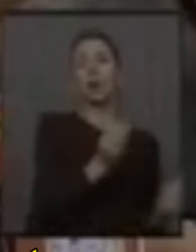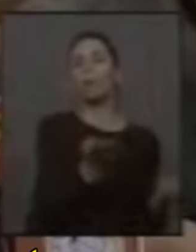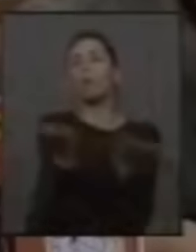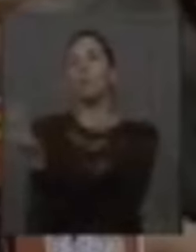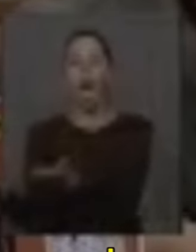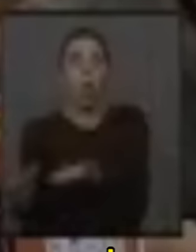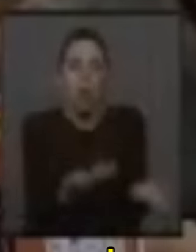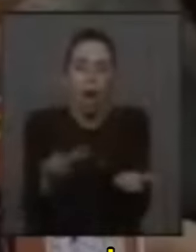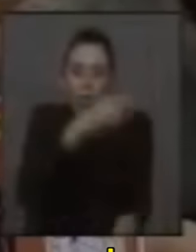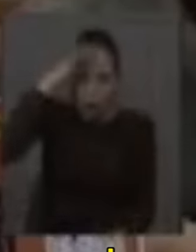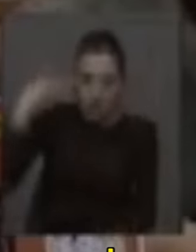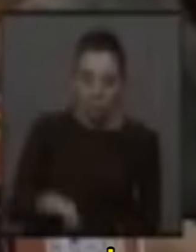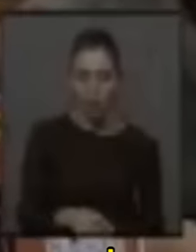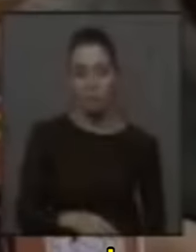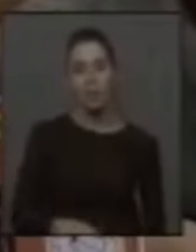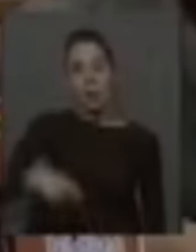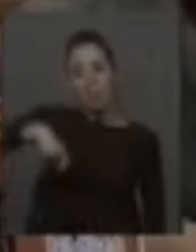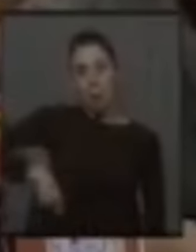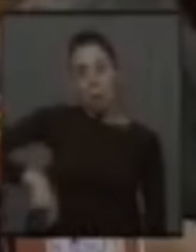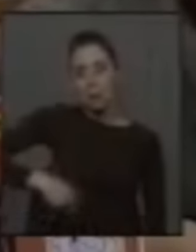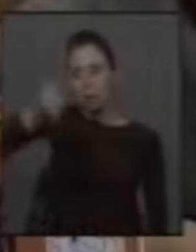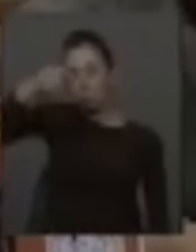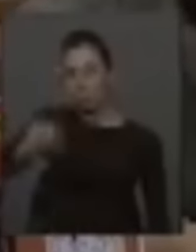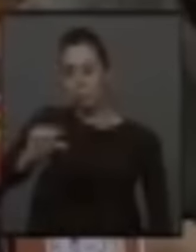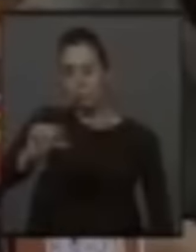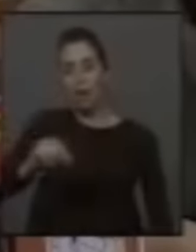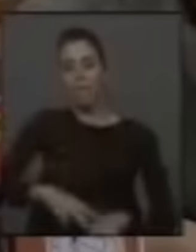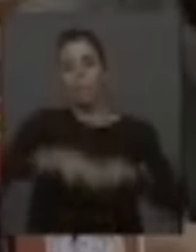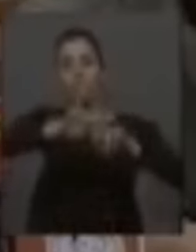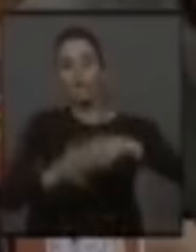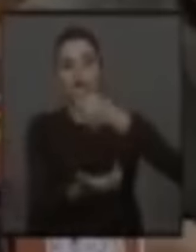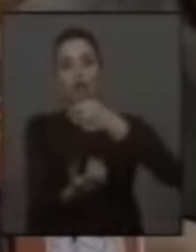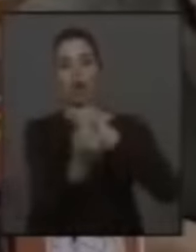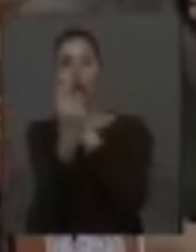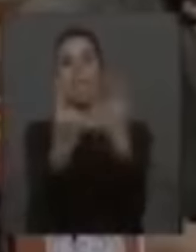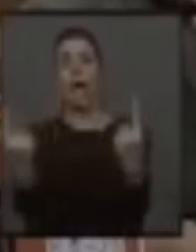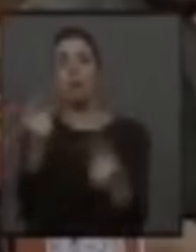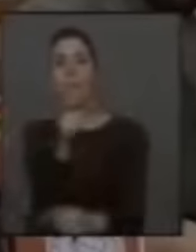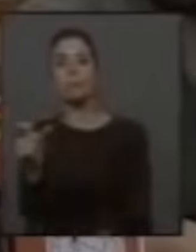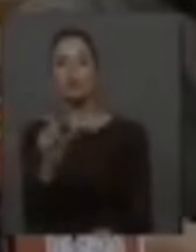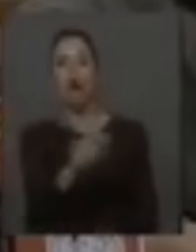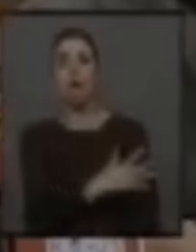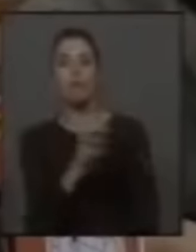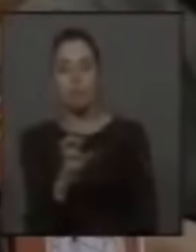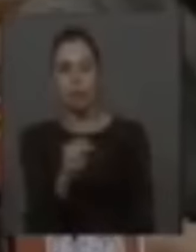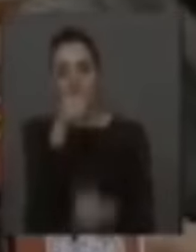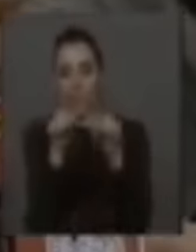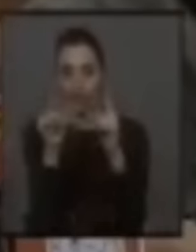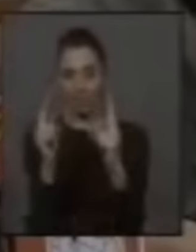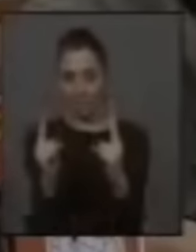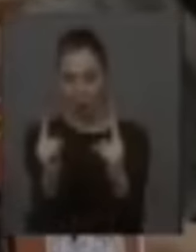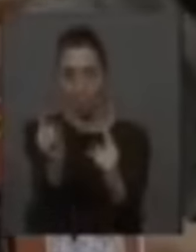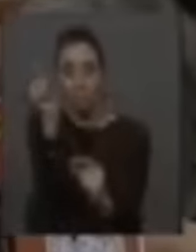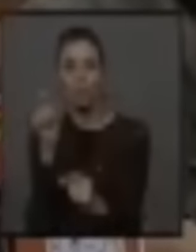Chile? Condenándolos a las miserables pensiones a través de un sistema de capitalización individual como son las AFP. Precisamente en el periodo en el que